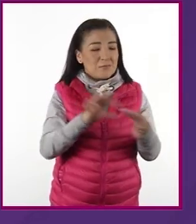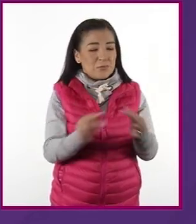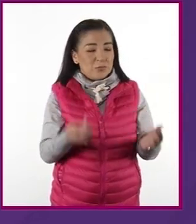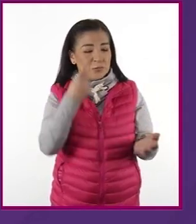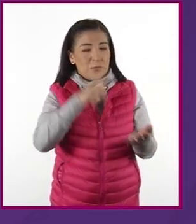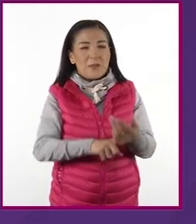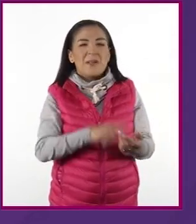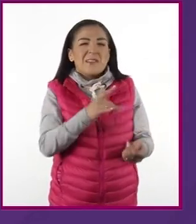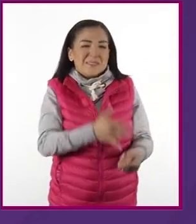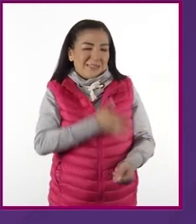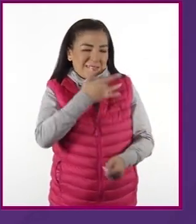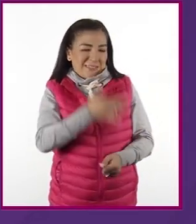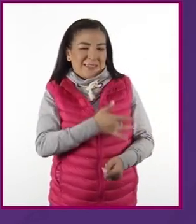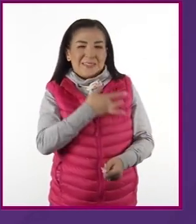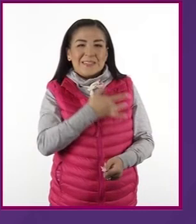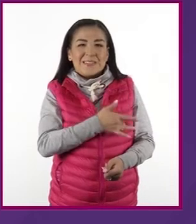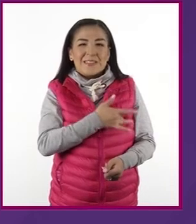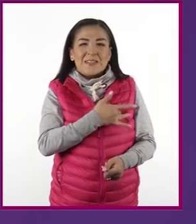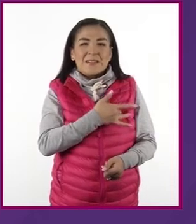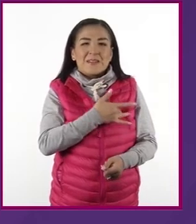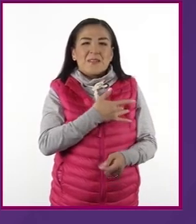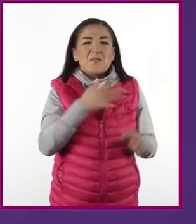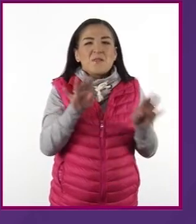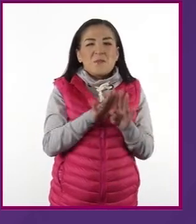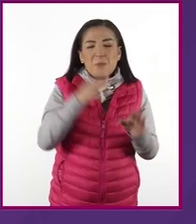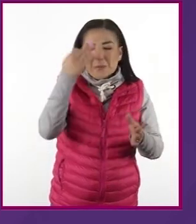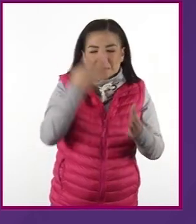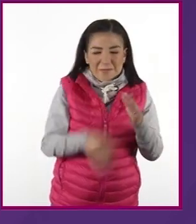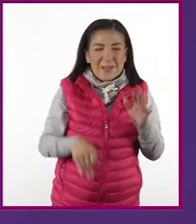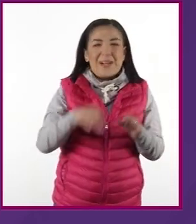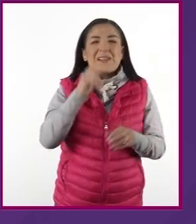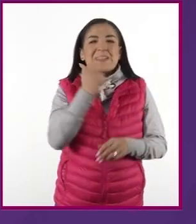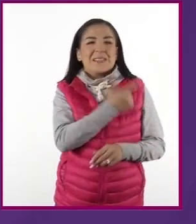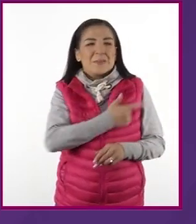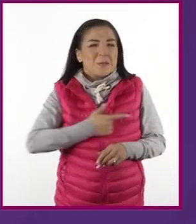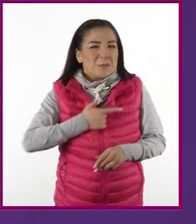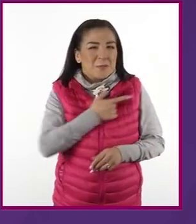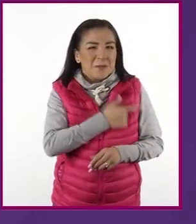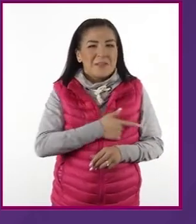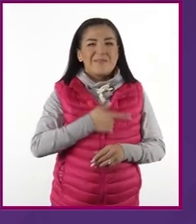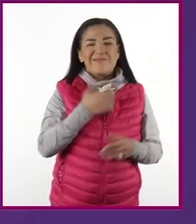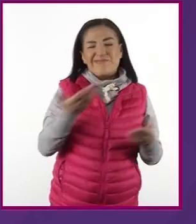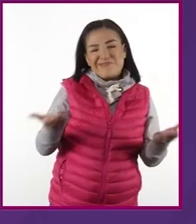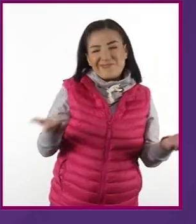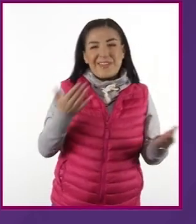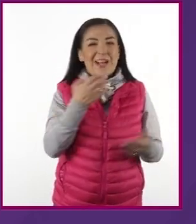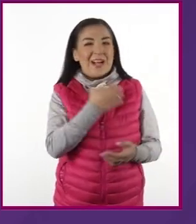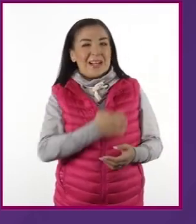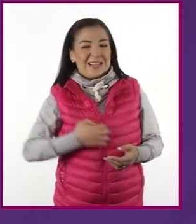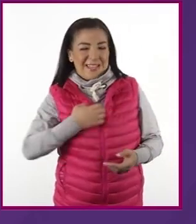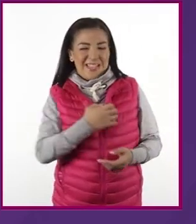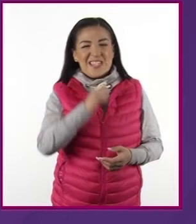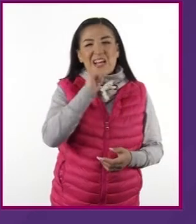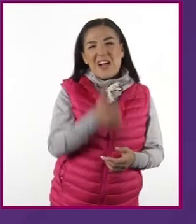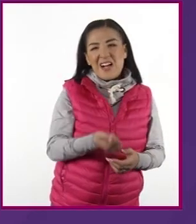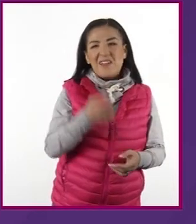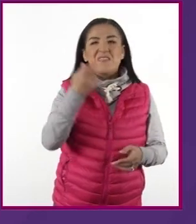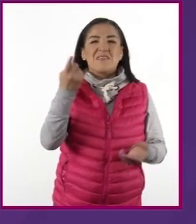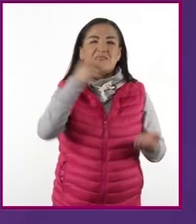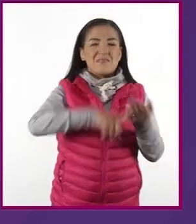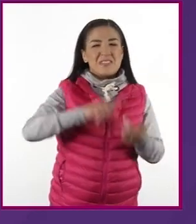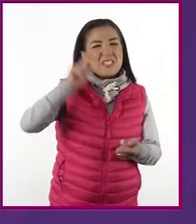de insatisfacción, descontento o frustración frente a la